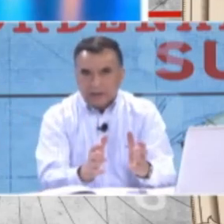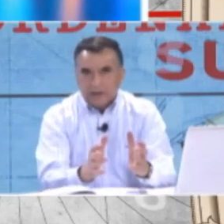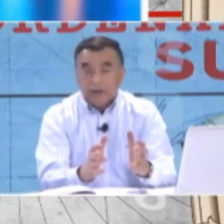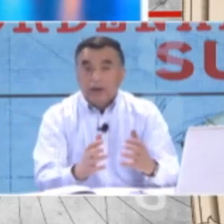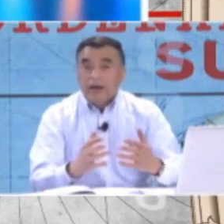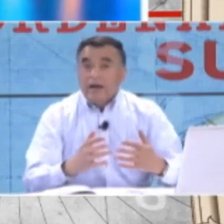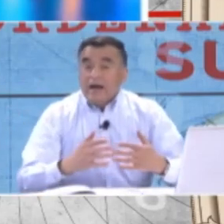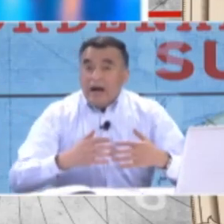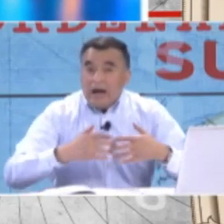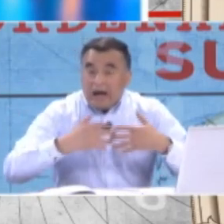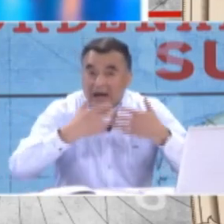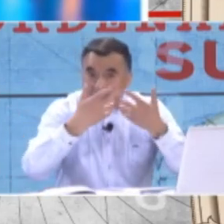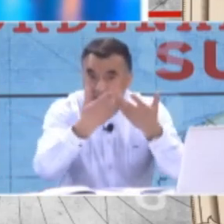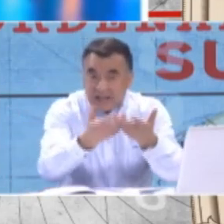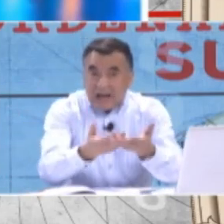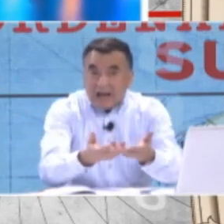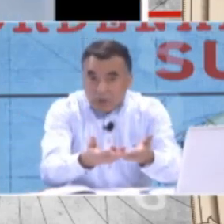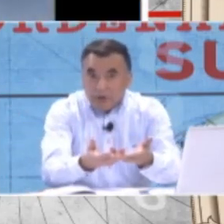América Latina.